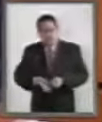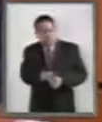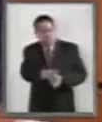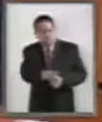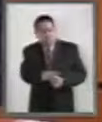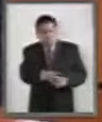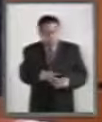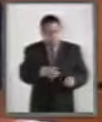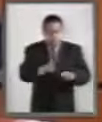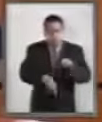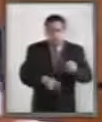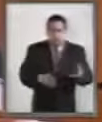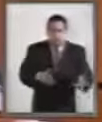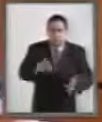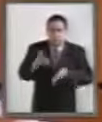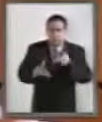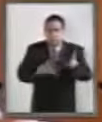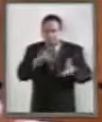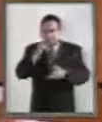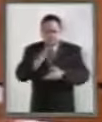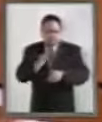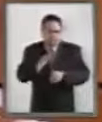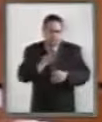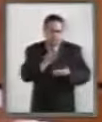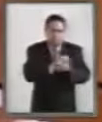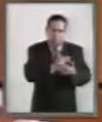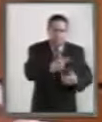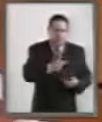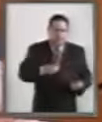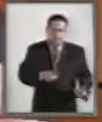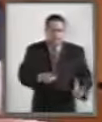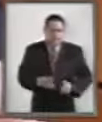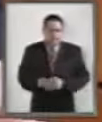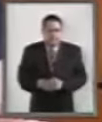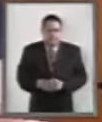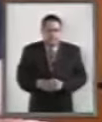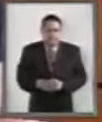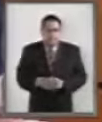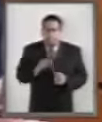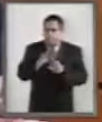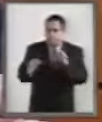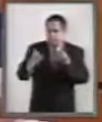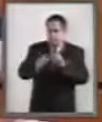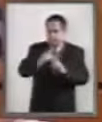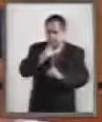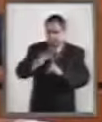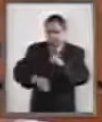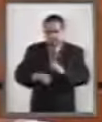a través de las políticas sociales para contener la pobreza. Terminando